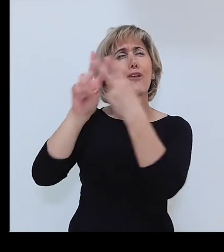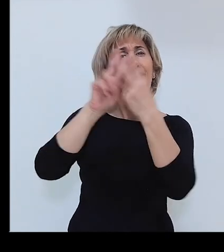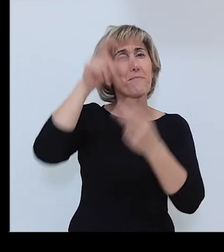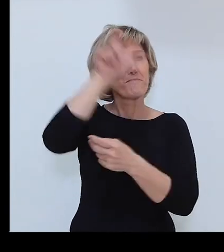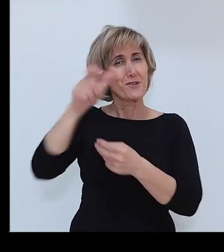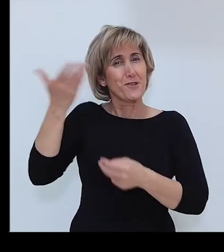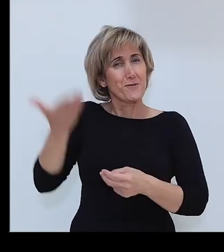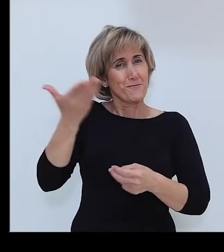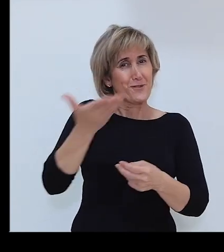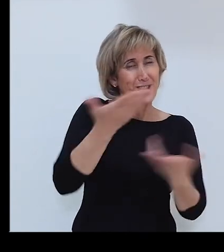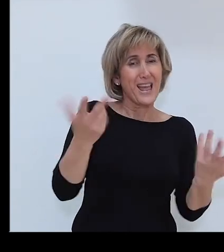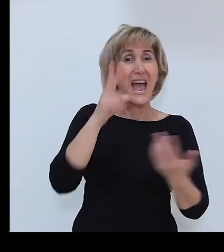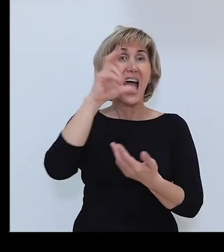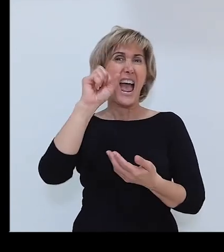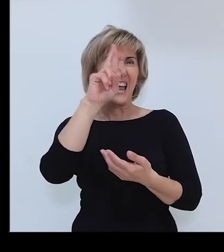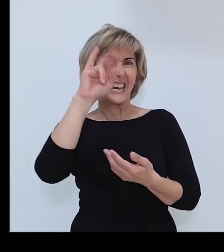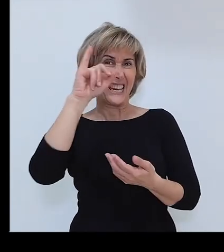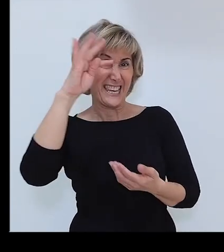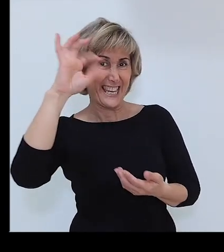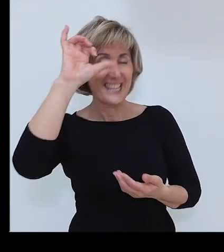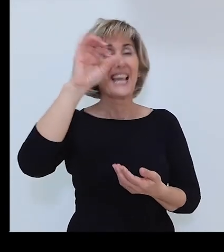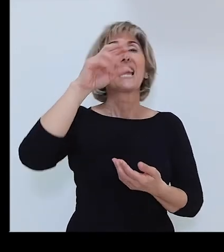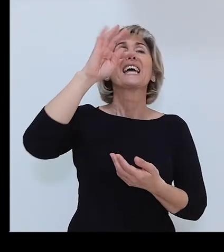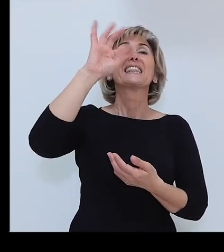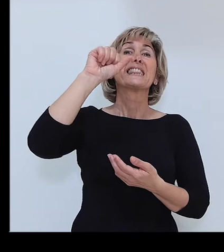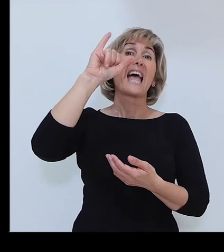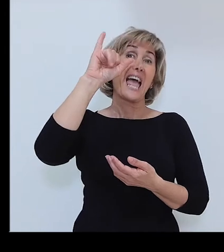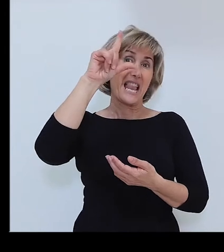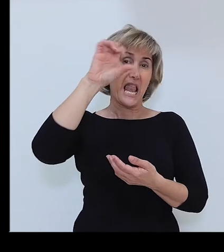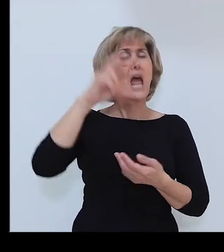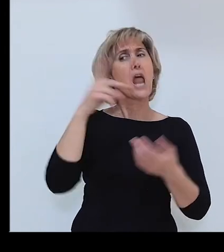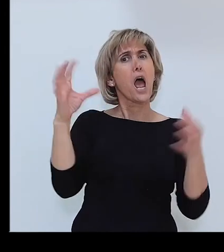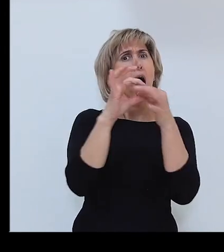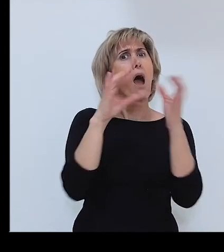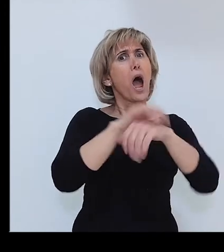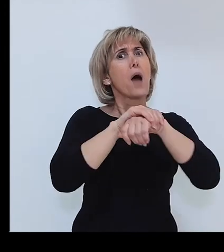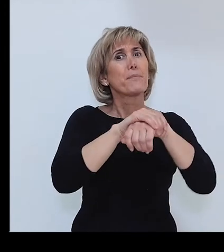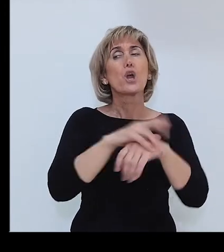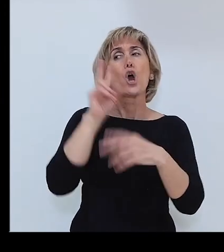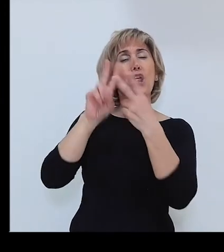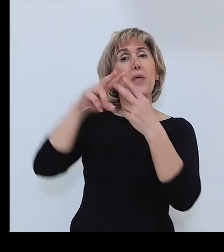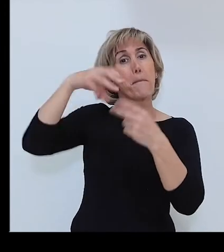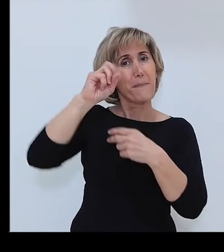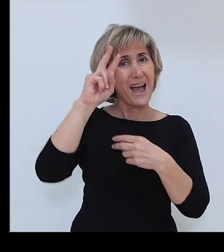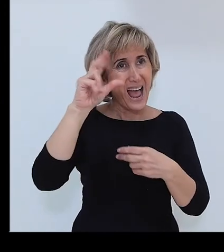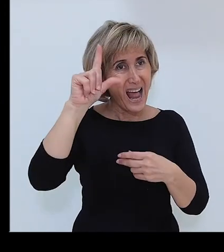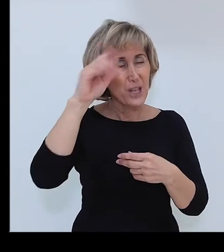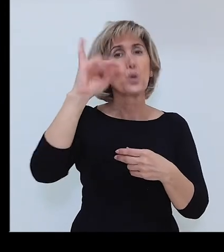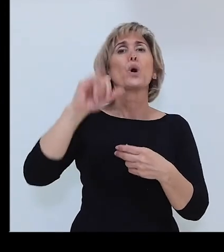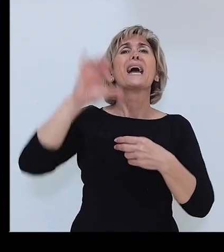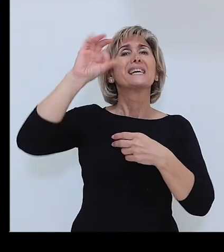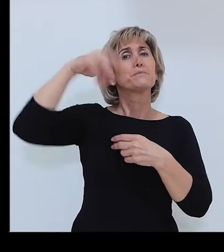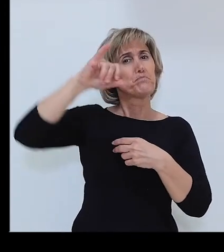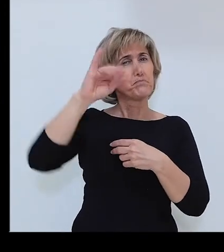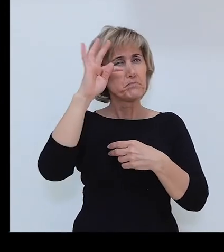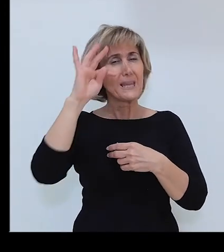interesantísima, Harriet Tyler, con Taylor, con la que hace una amistad, conoce a Malthus, conoce a Adam Smith, a